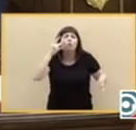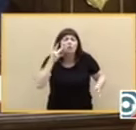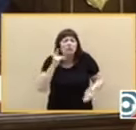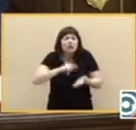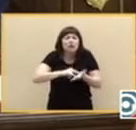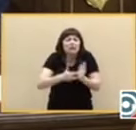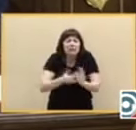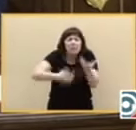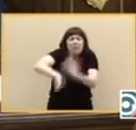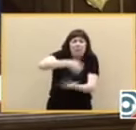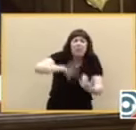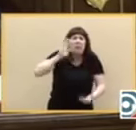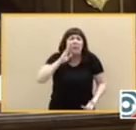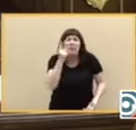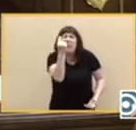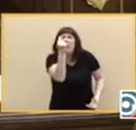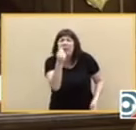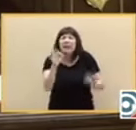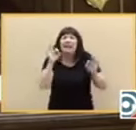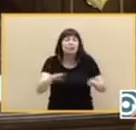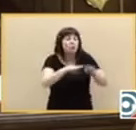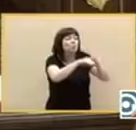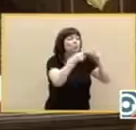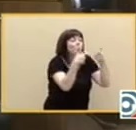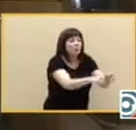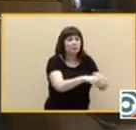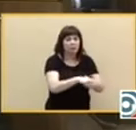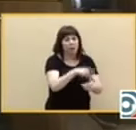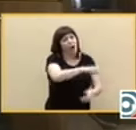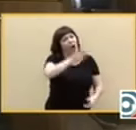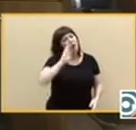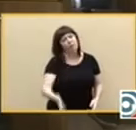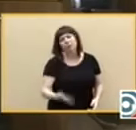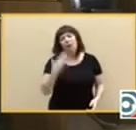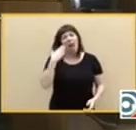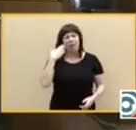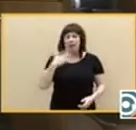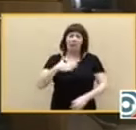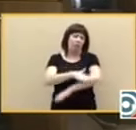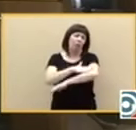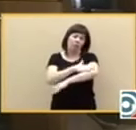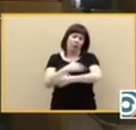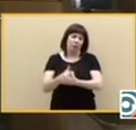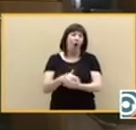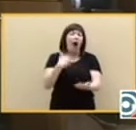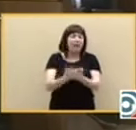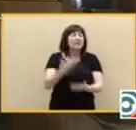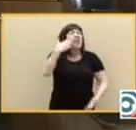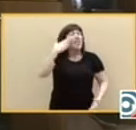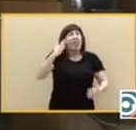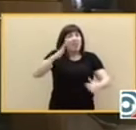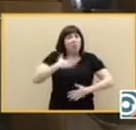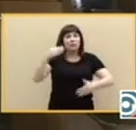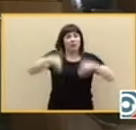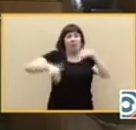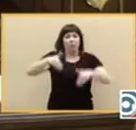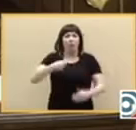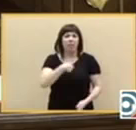gravemente a la credibilidad de la presidencia y del gobierno y a la propia dignidad de nuestra democracia. Porque,